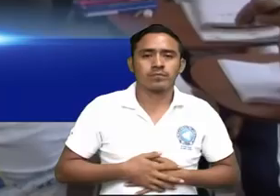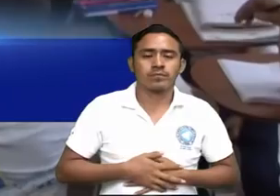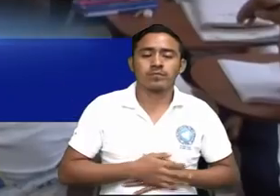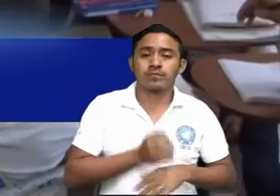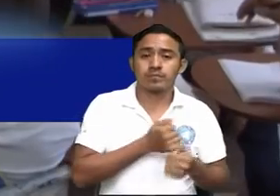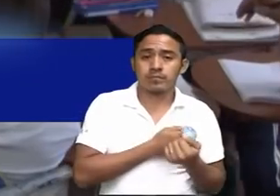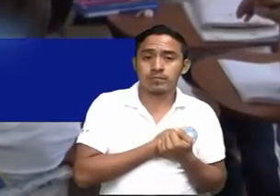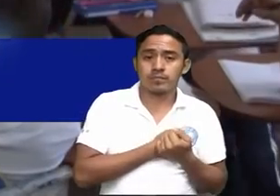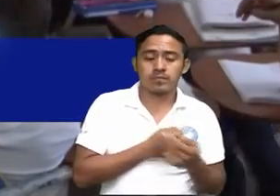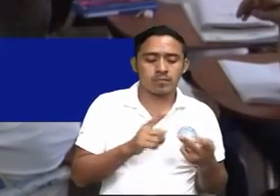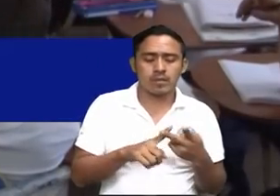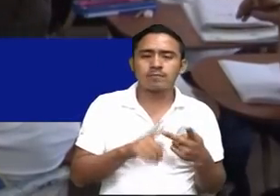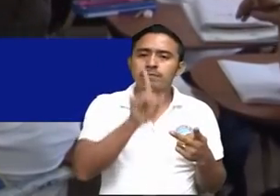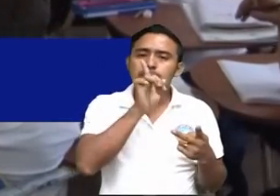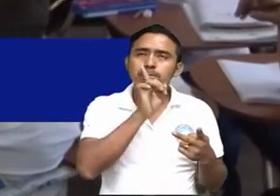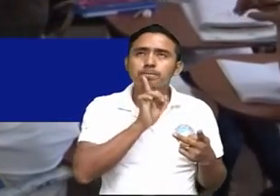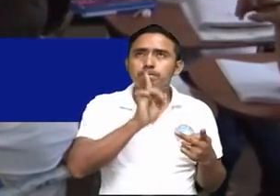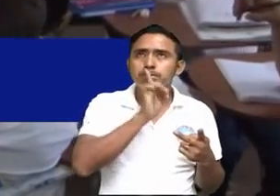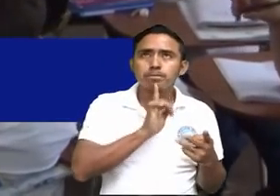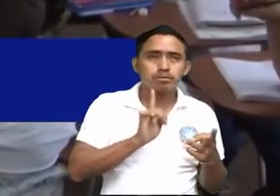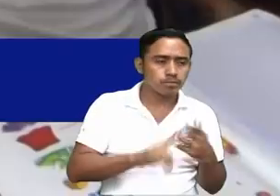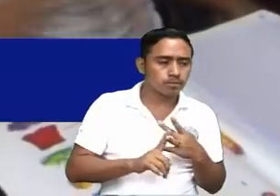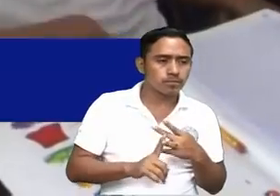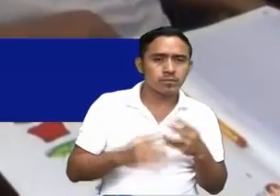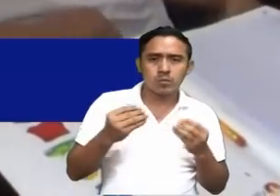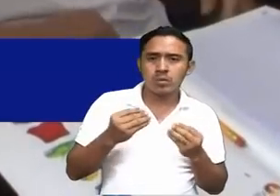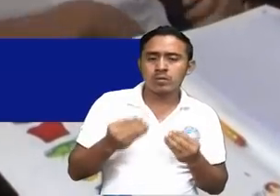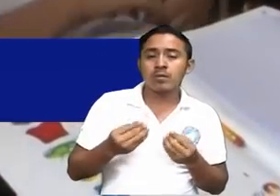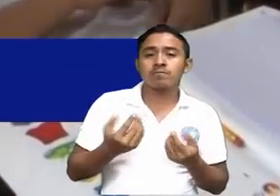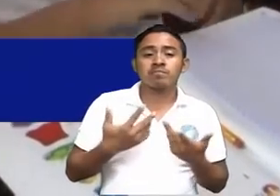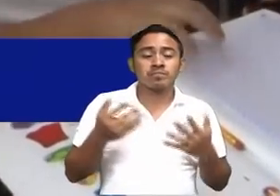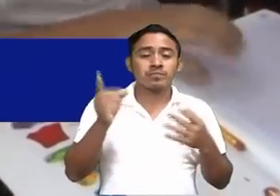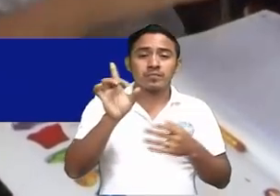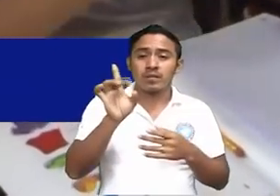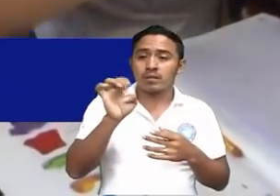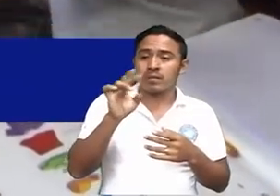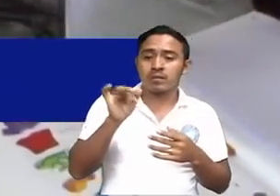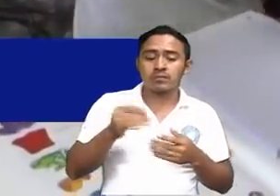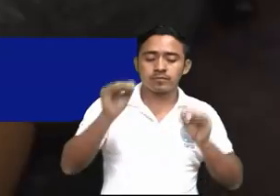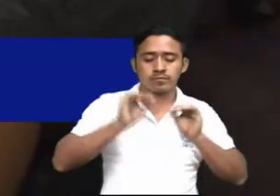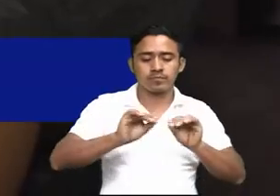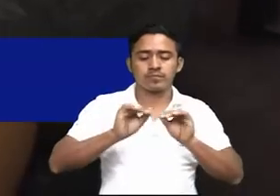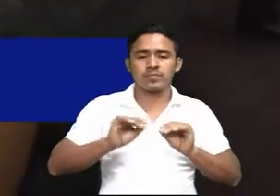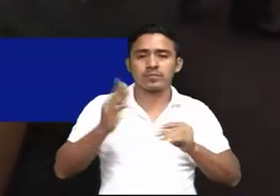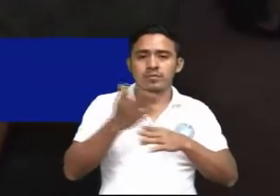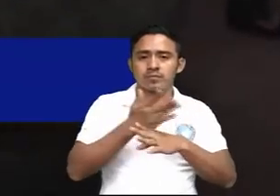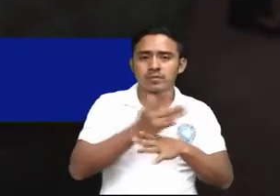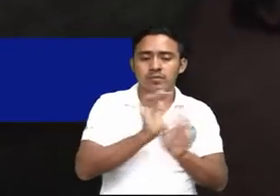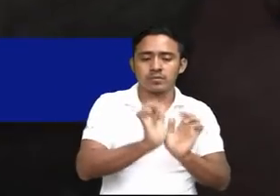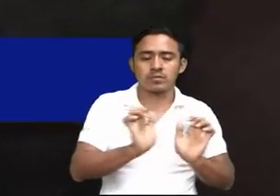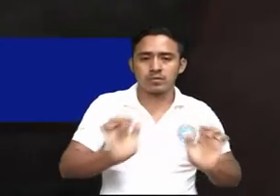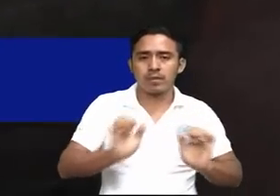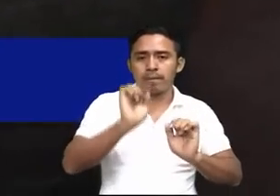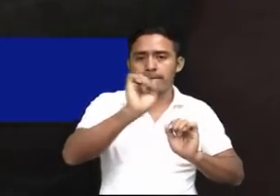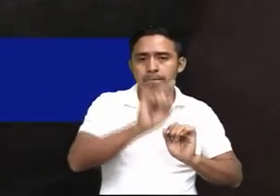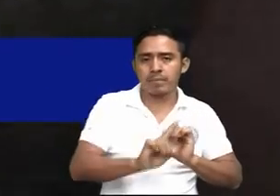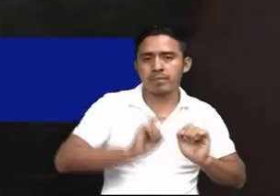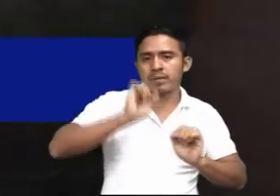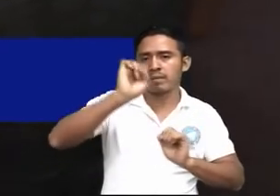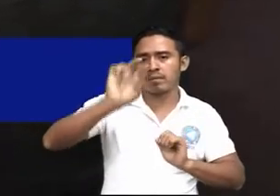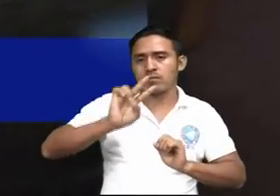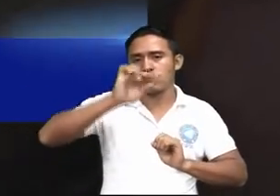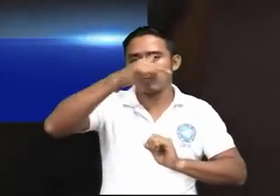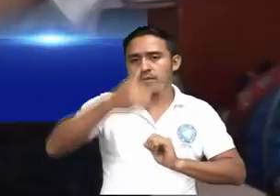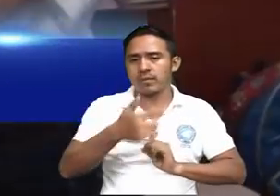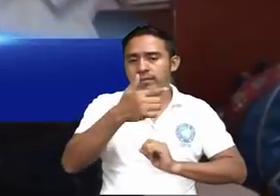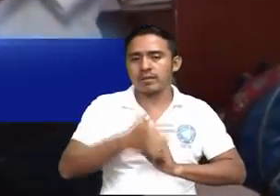Amor, paciencia y dedicación son las claves para llevar la enseñanza a niños en los primeros años de